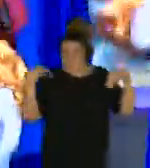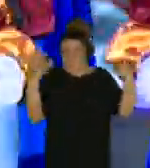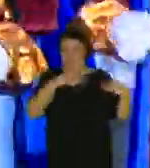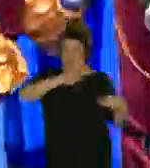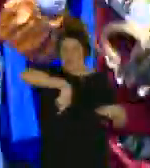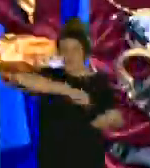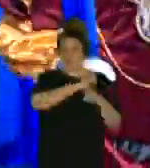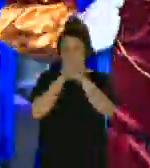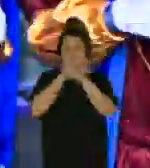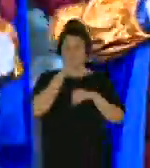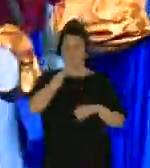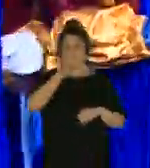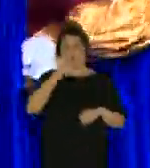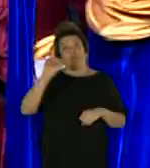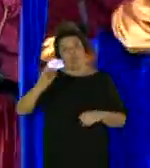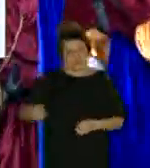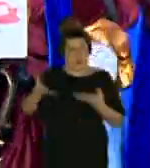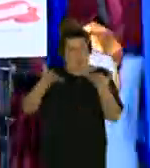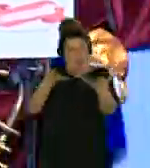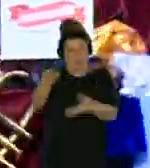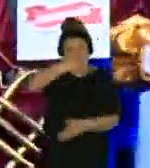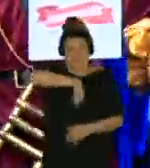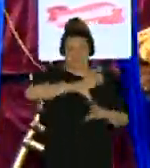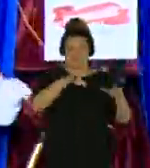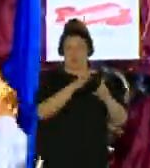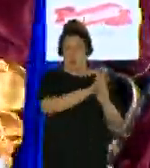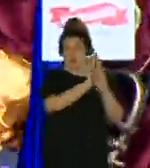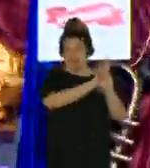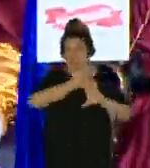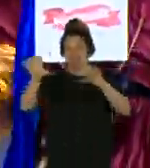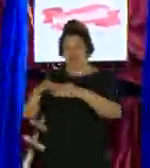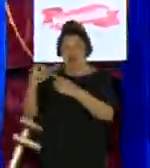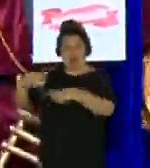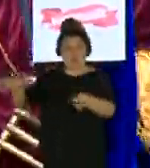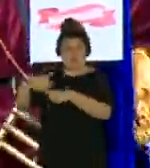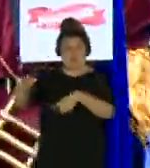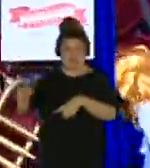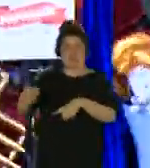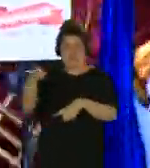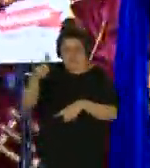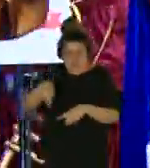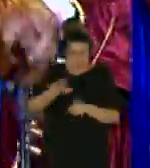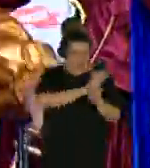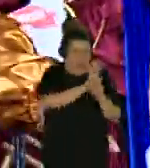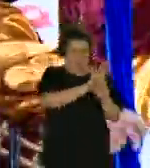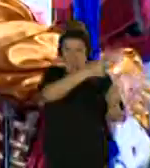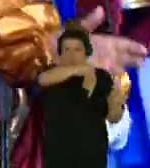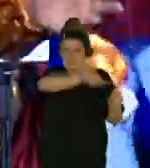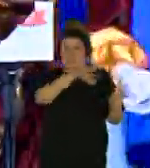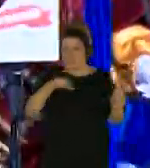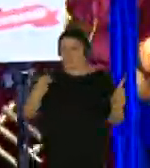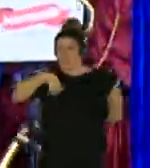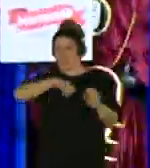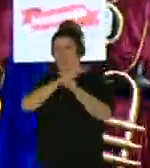Fa. Comparsas y agrupaciones, las comparsas no es igual. La crítica de las